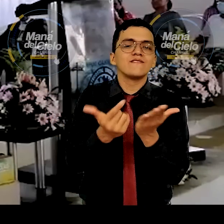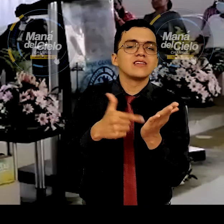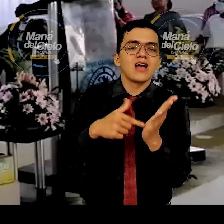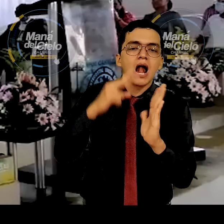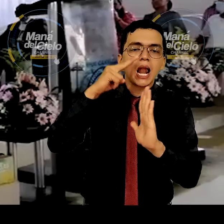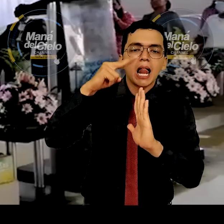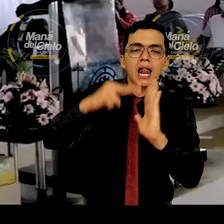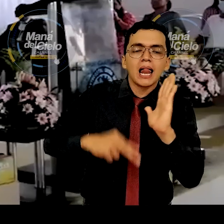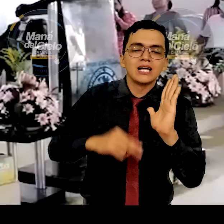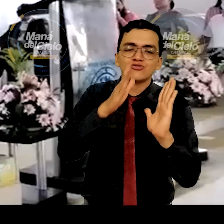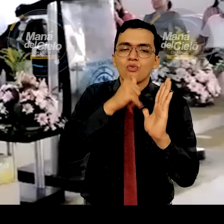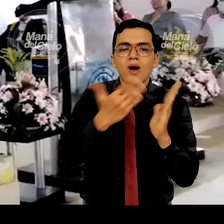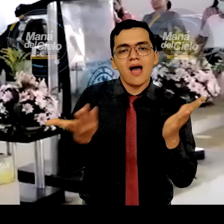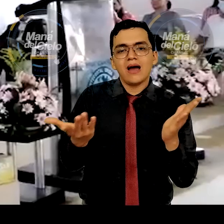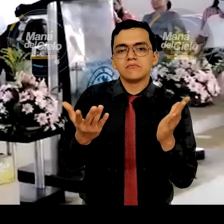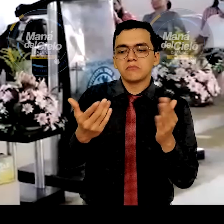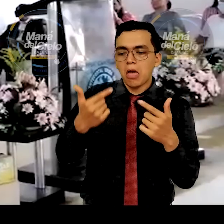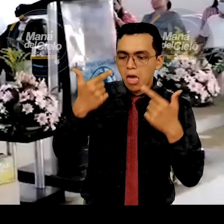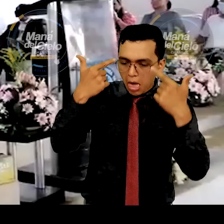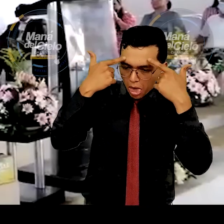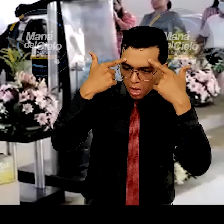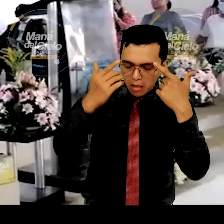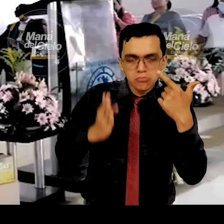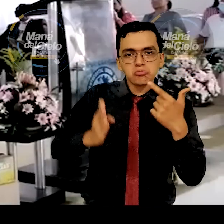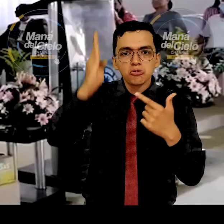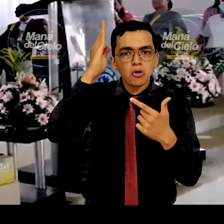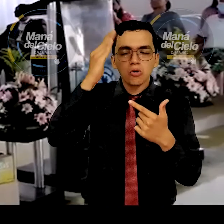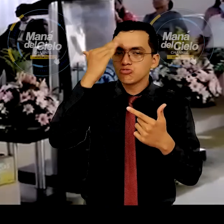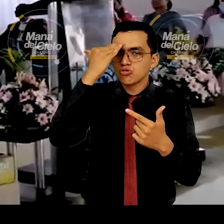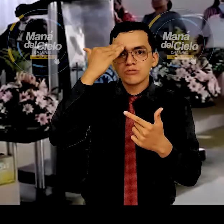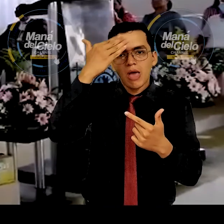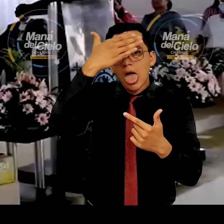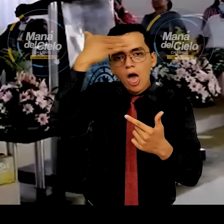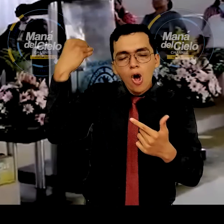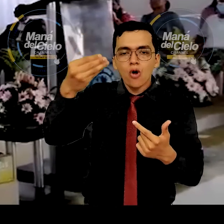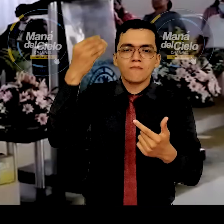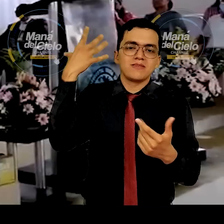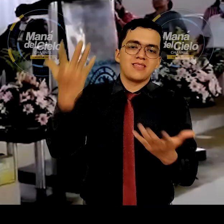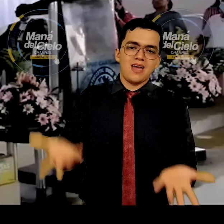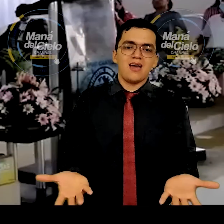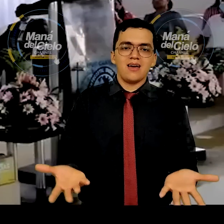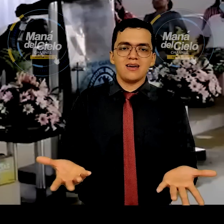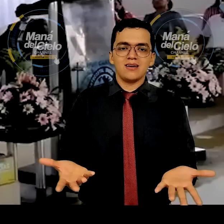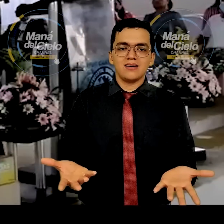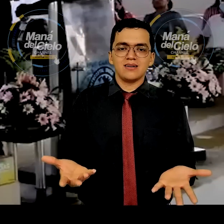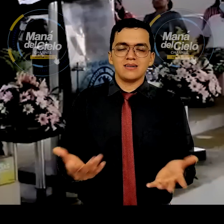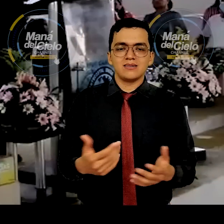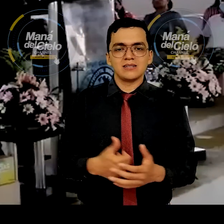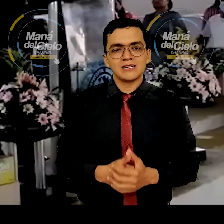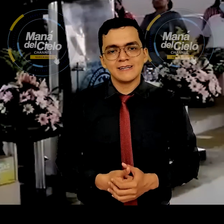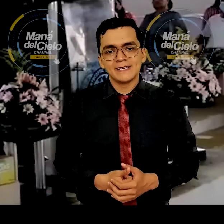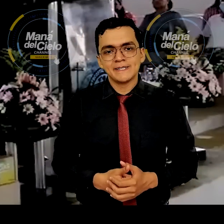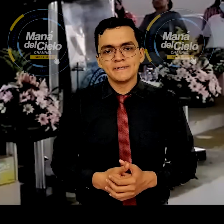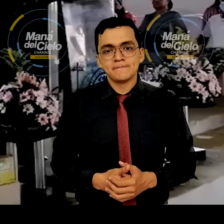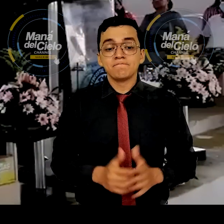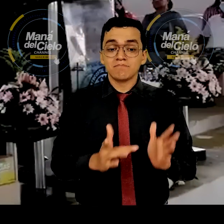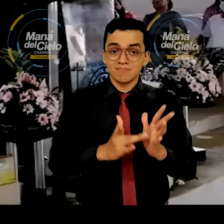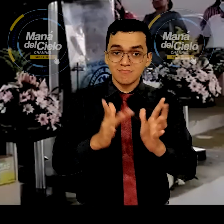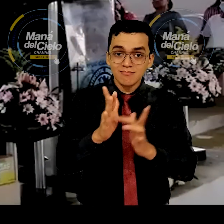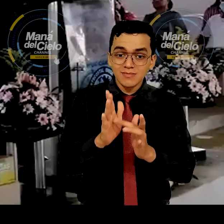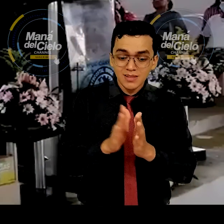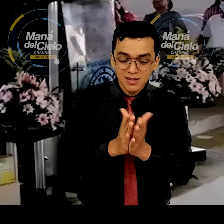Pero la Biblia sí lo dice. La Biblia sí nos explica a nosotros qué hacer y cómo